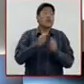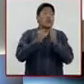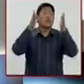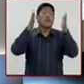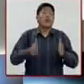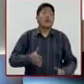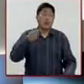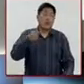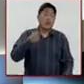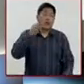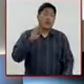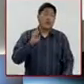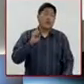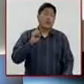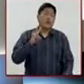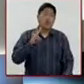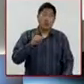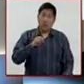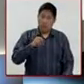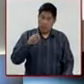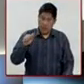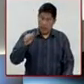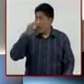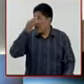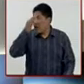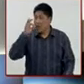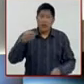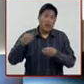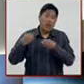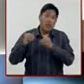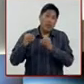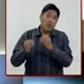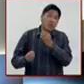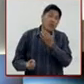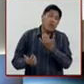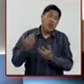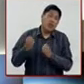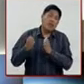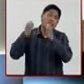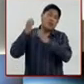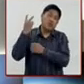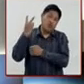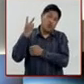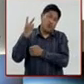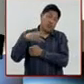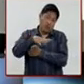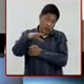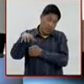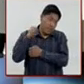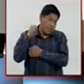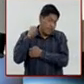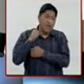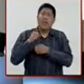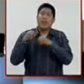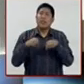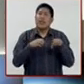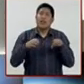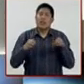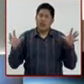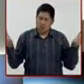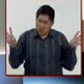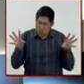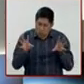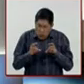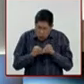nuestra compañera Giovanna Cárdenas en inmediaciones del mercado quemado allá en Villa El Carmen, donde se está llevando a cabo una asamblea. A